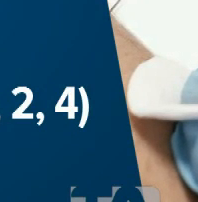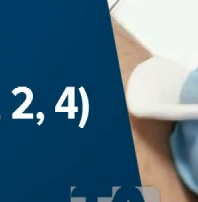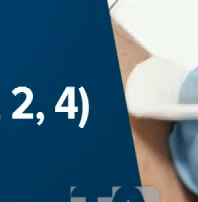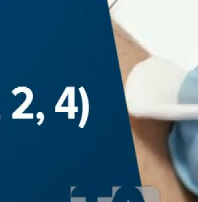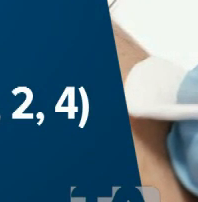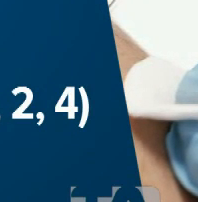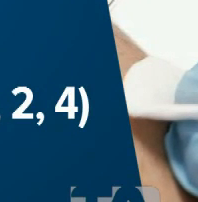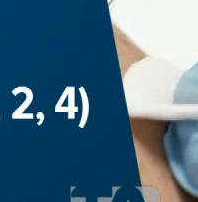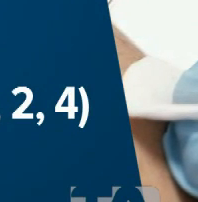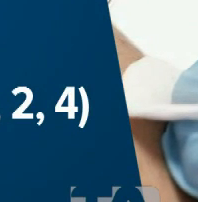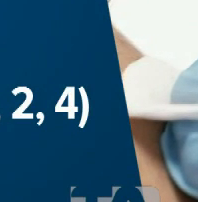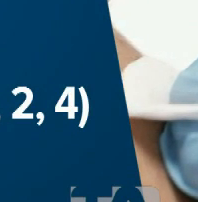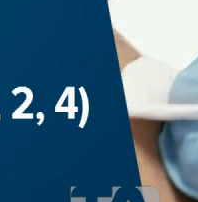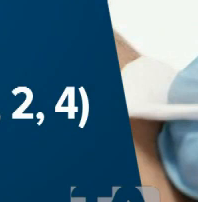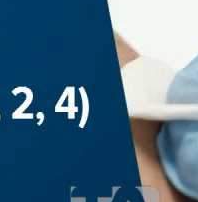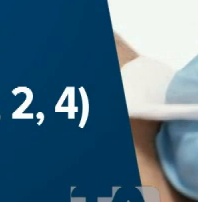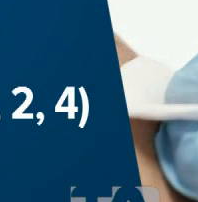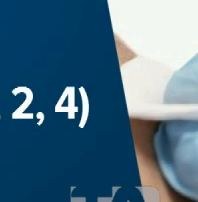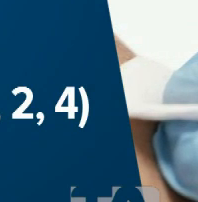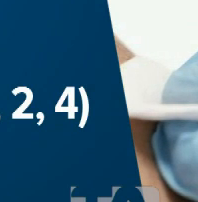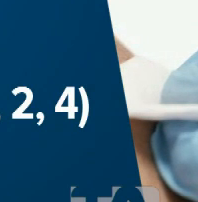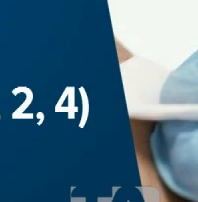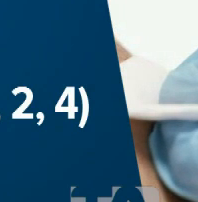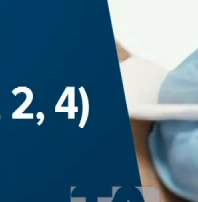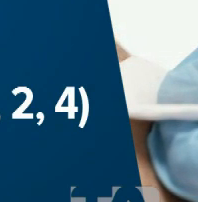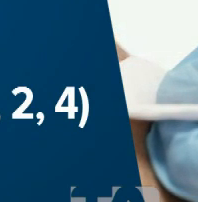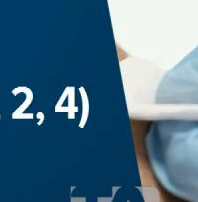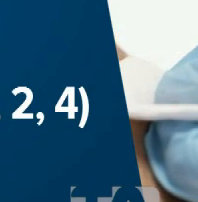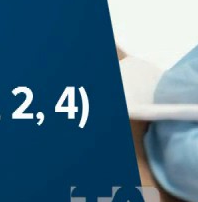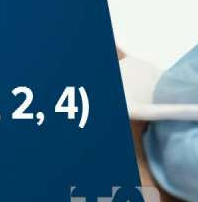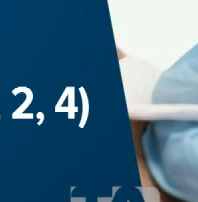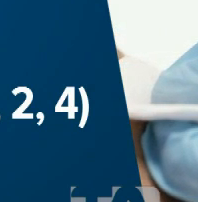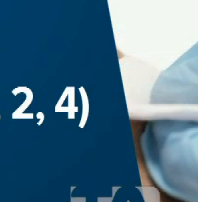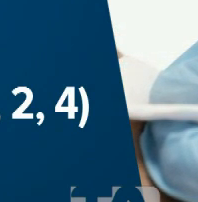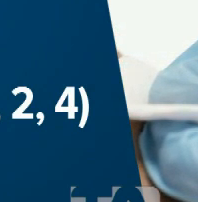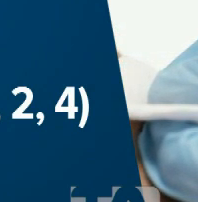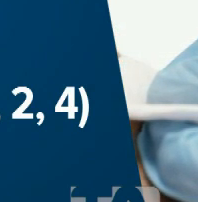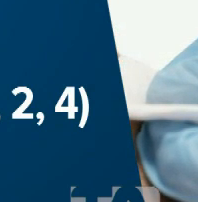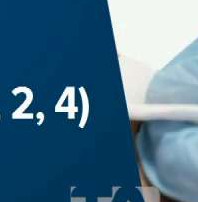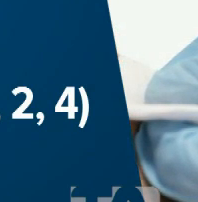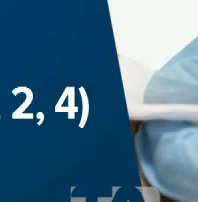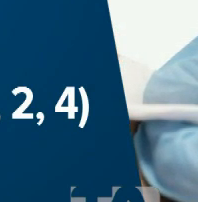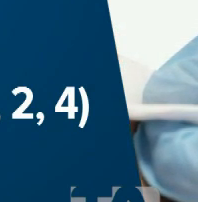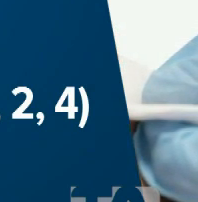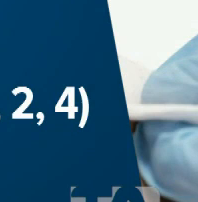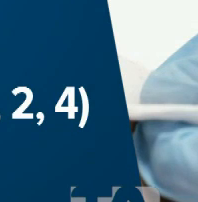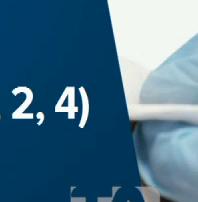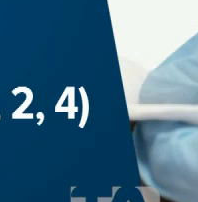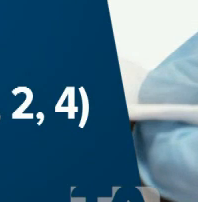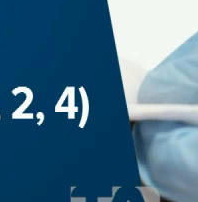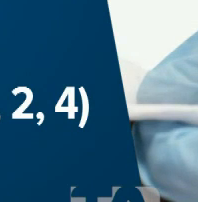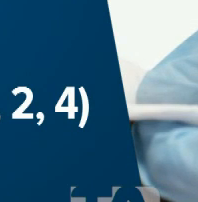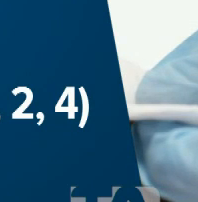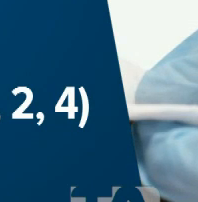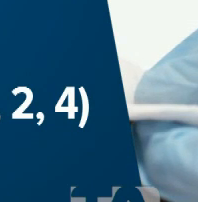Hoy deben acudir desde las 8:00 a.m. a 12:00 p.m. las personas de 29 años con cédula par